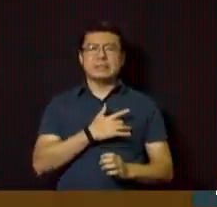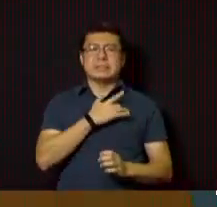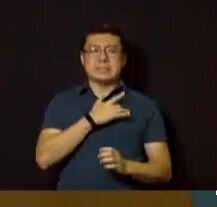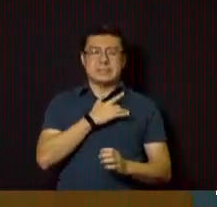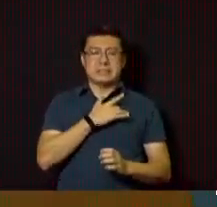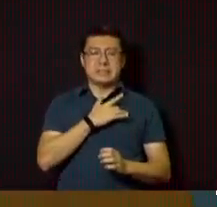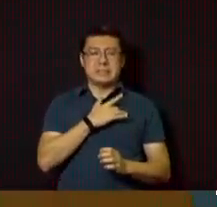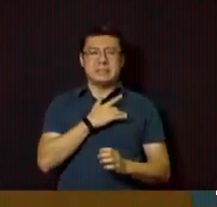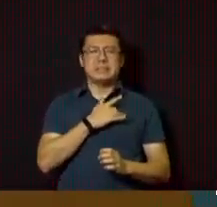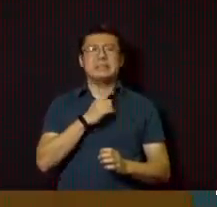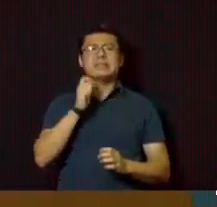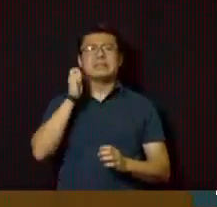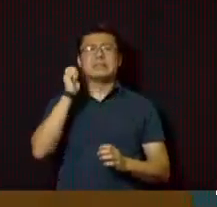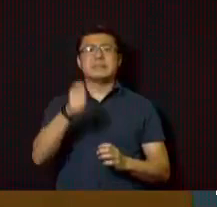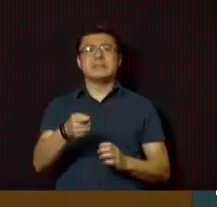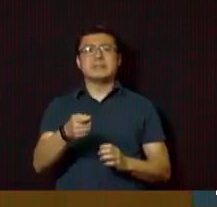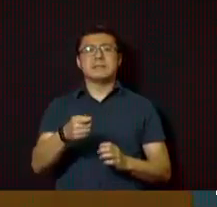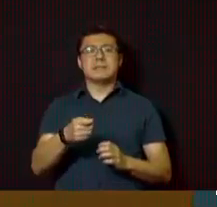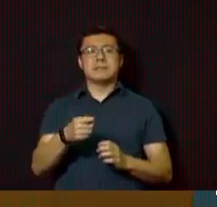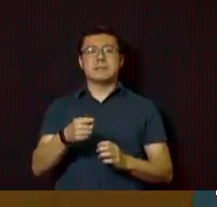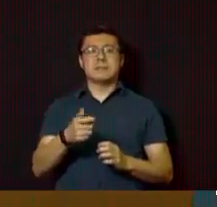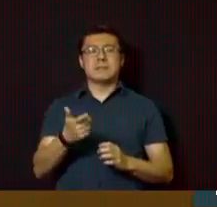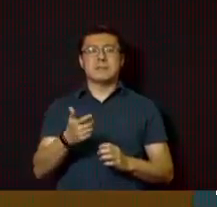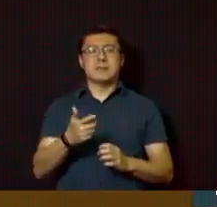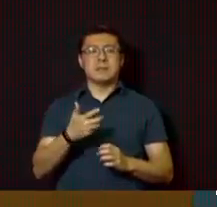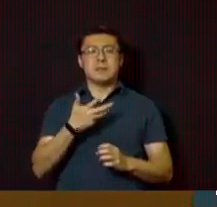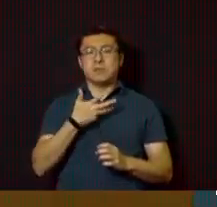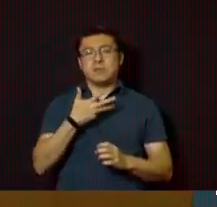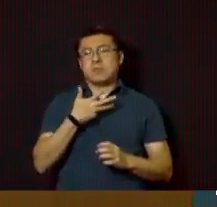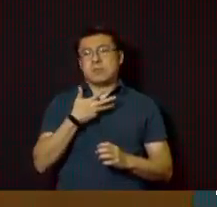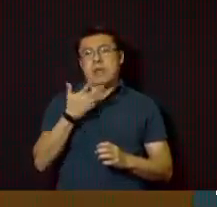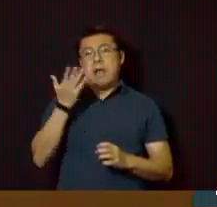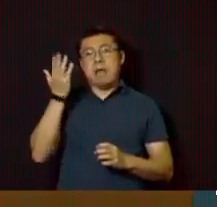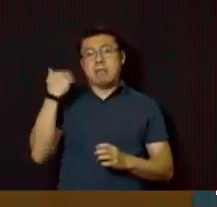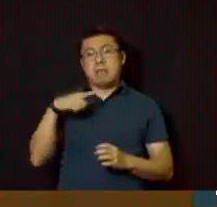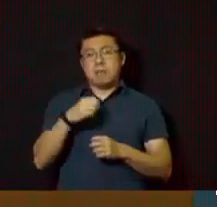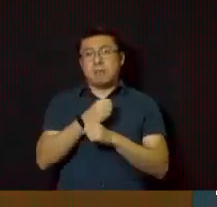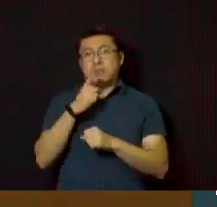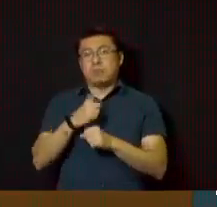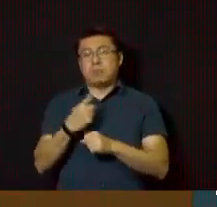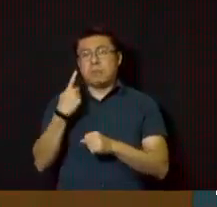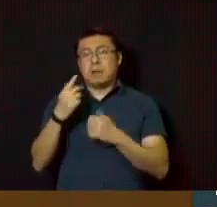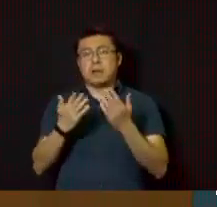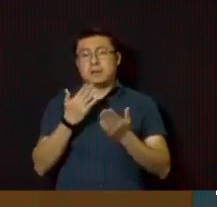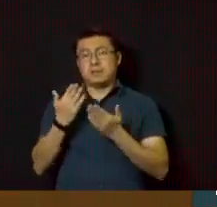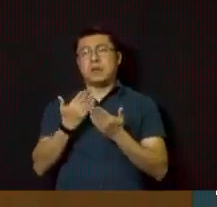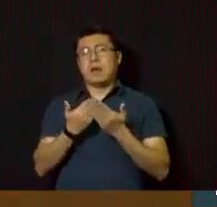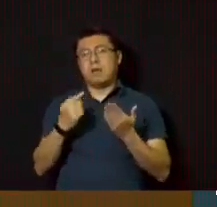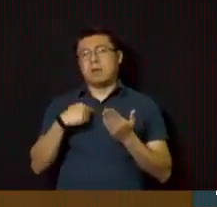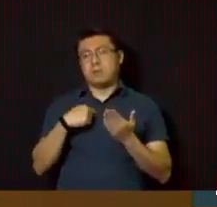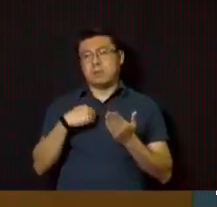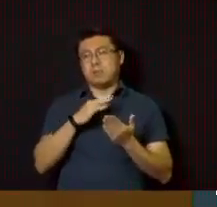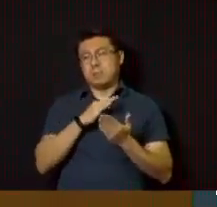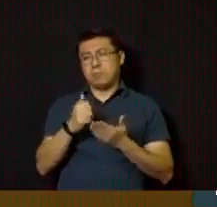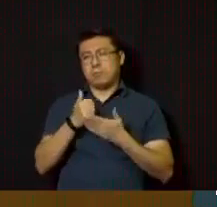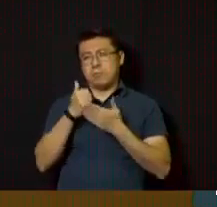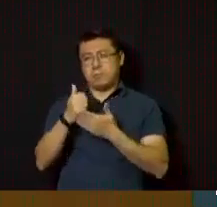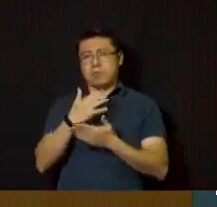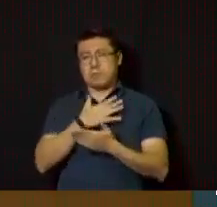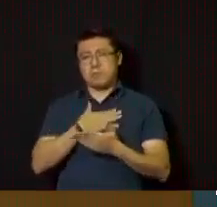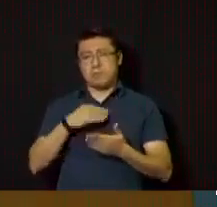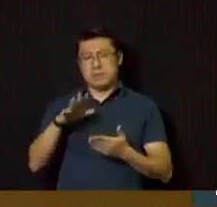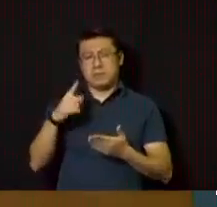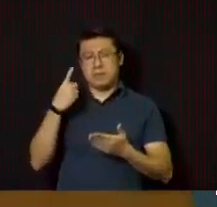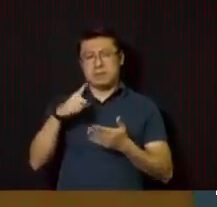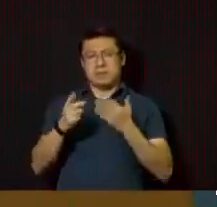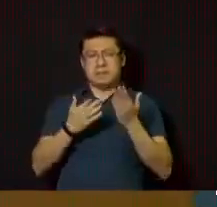que yo no tuve ese privilegio y que yo ahora podía darle gracias a OmniLife, ¿no? Y en ese momento